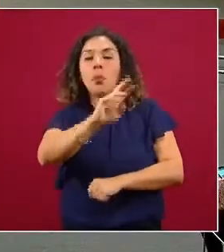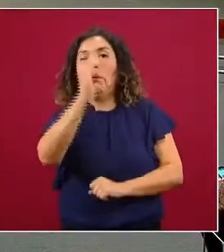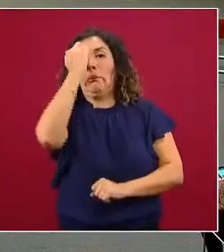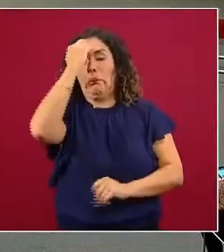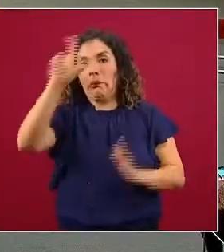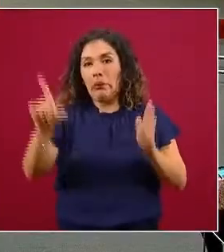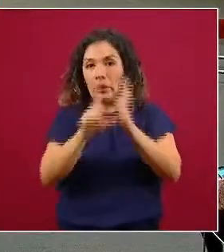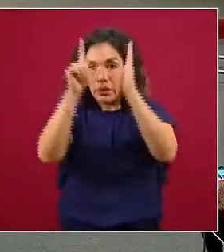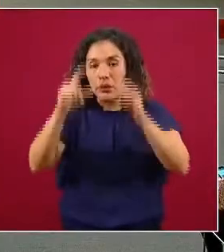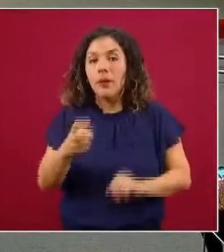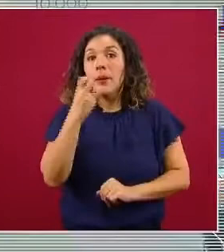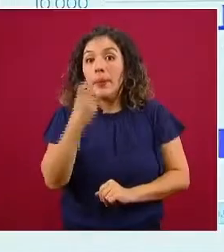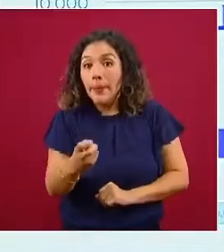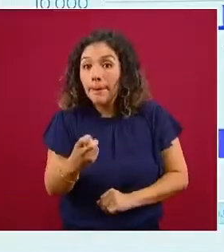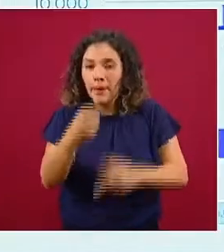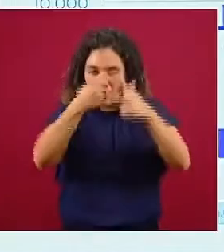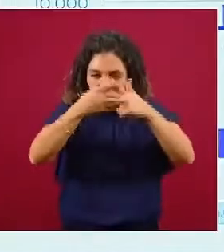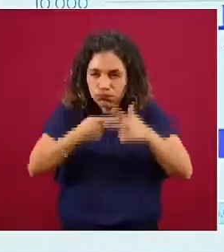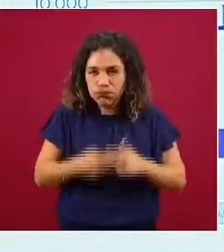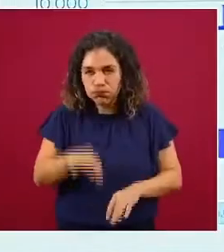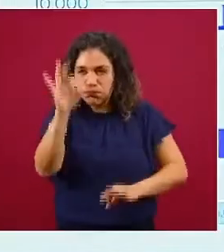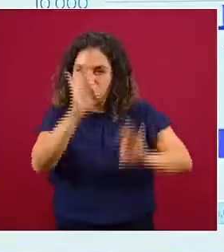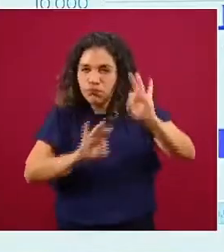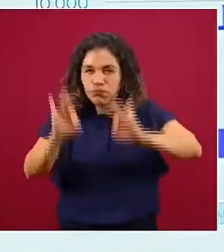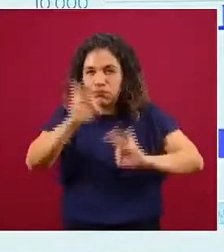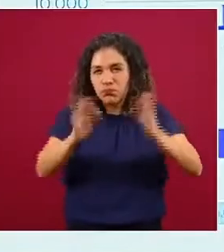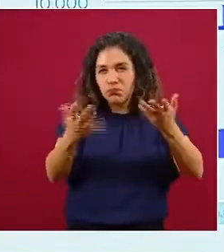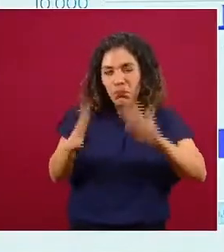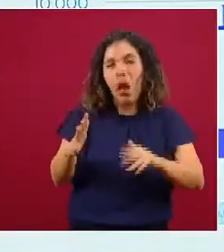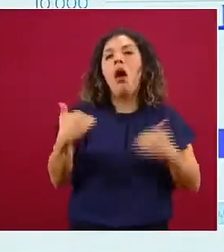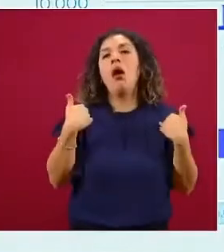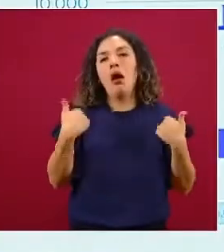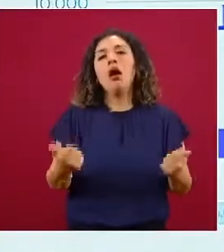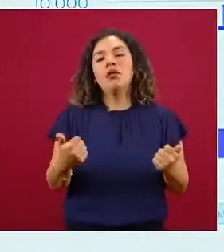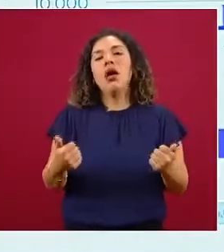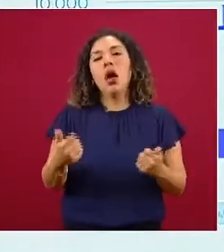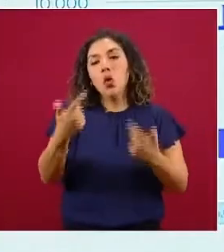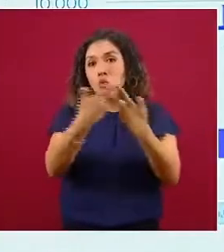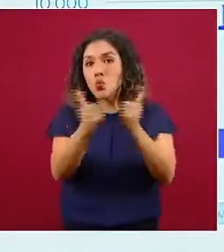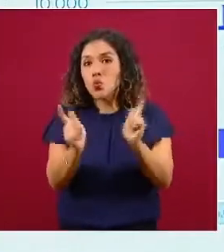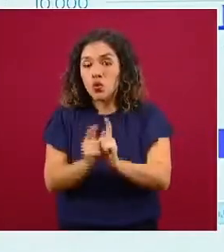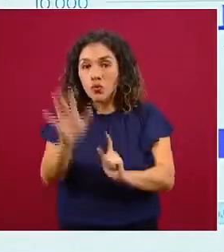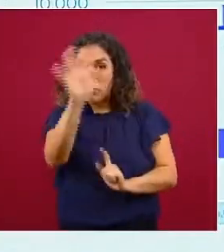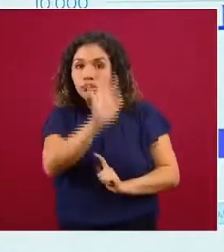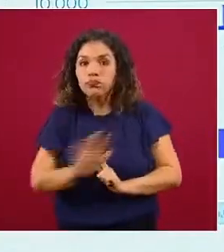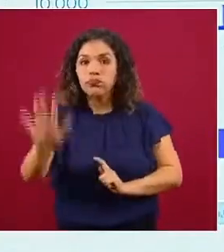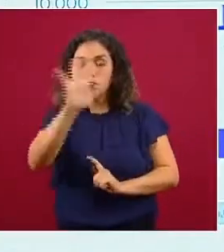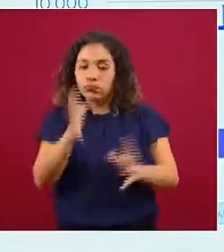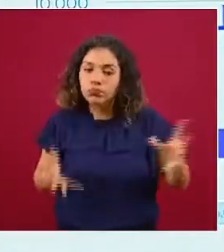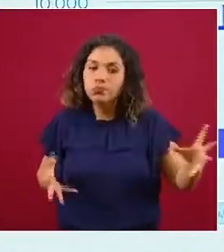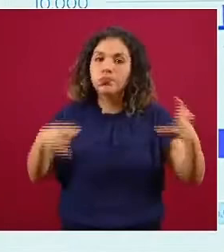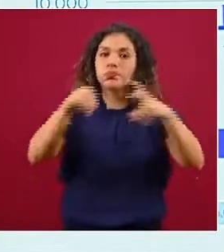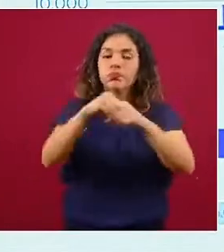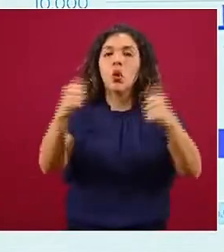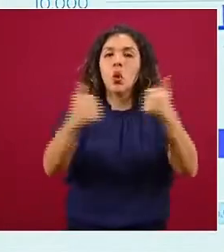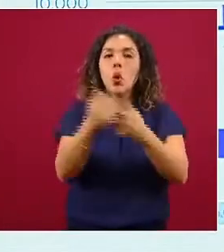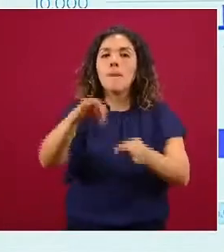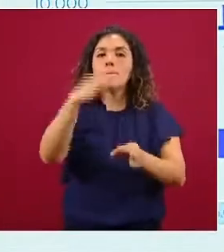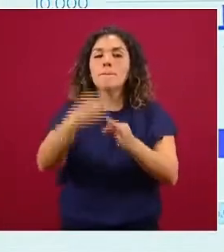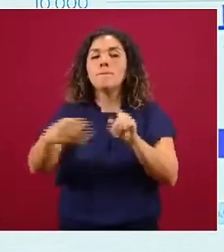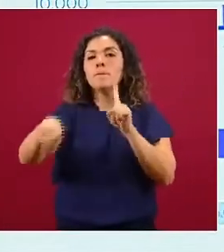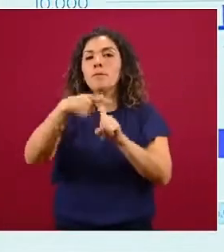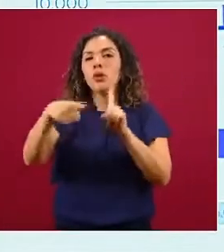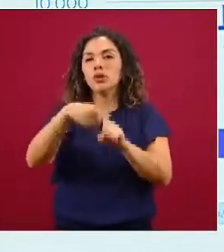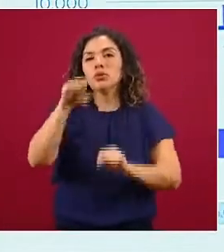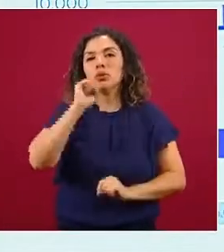conozcan, y entonces aplicando ese porcentaje de positividad vamos a tomar ese grupo y los vamos a sumar a los casos ya confirmados,